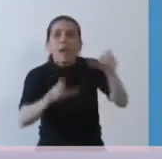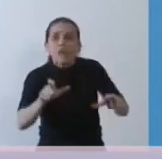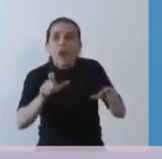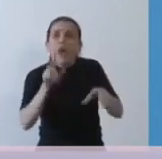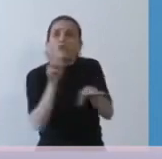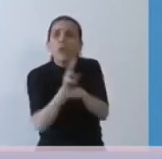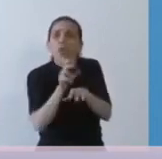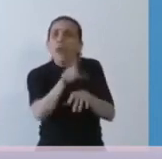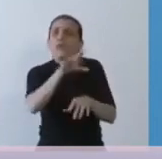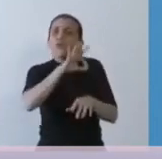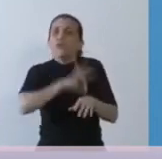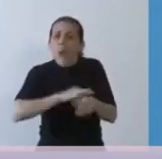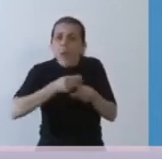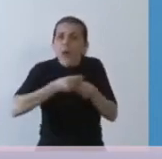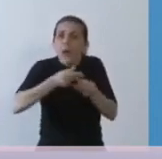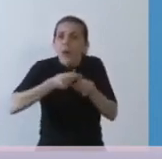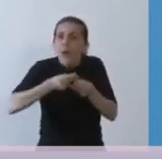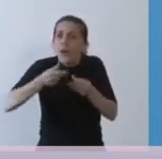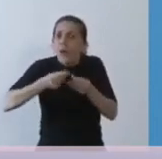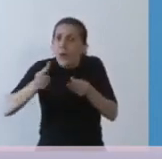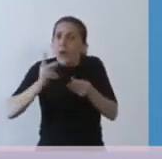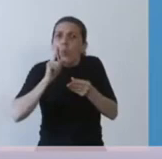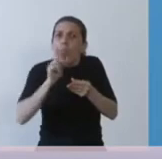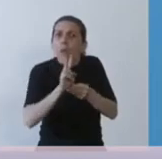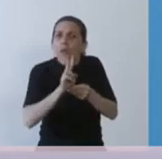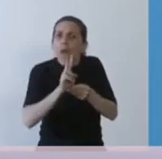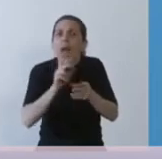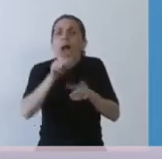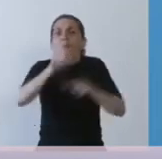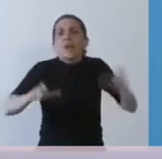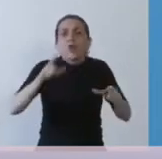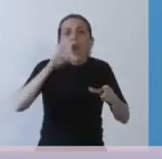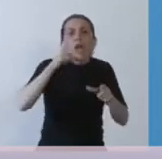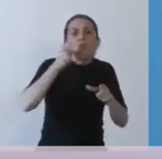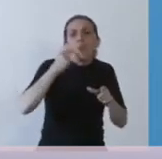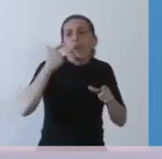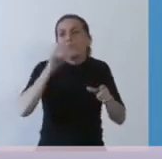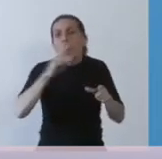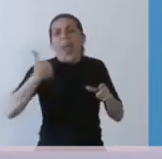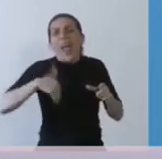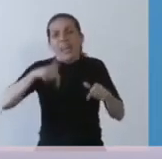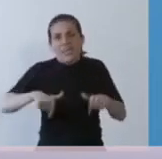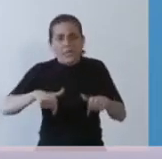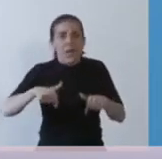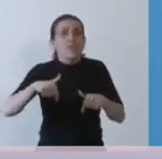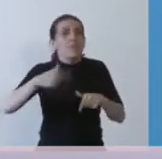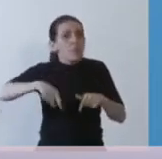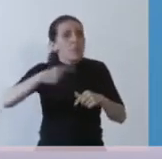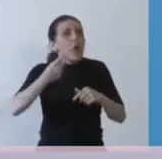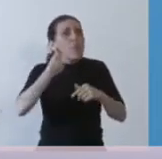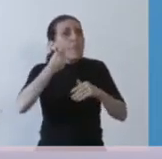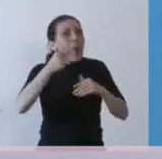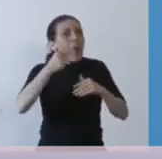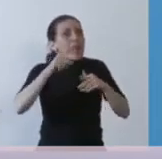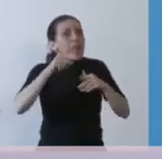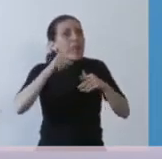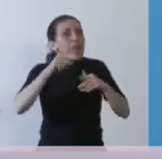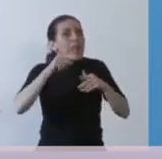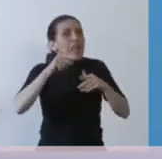reales de los hogares de argentinos y argentinas estableceremos esos precios de referencia para un